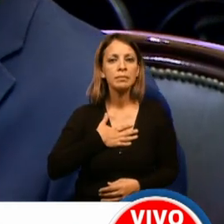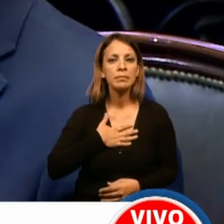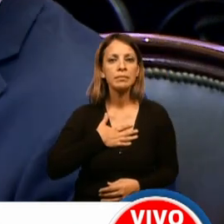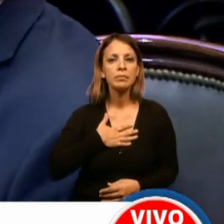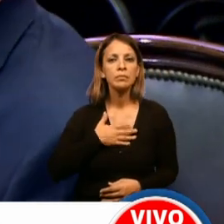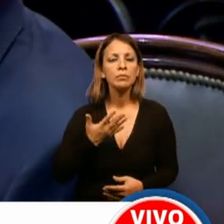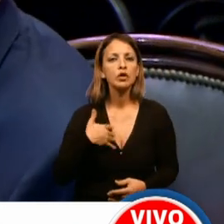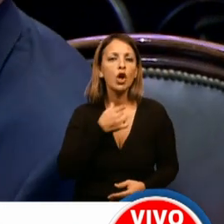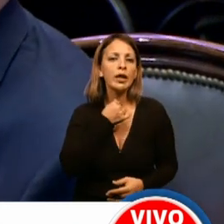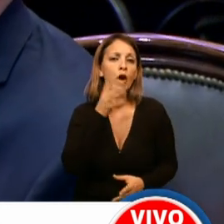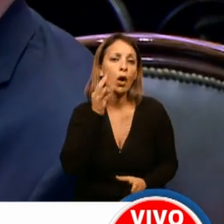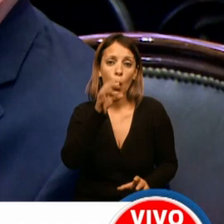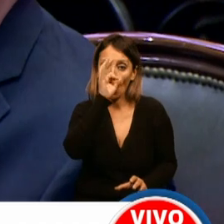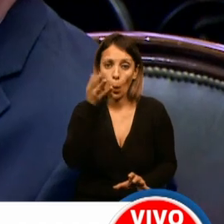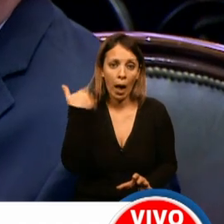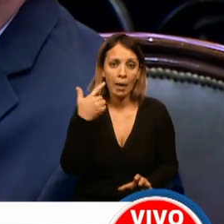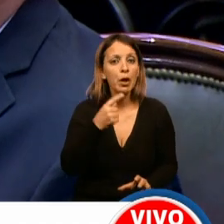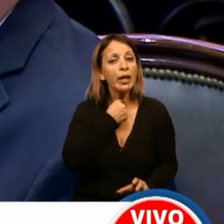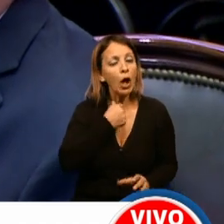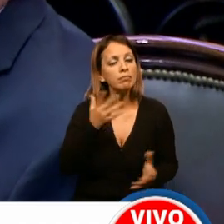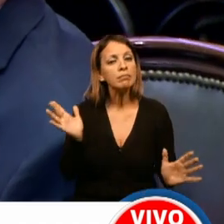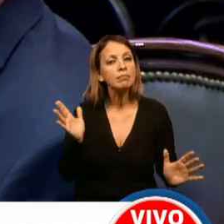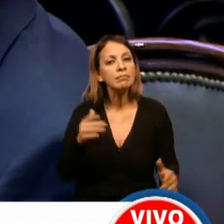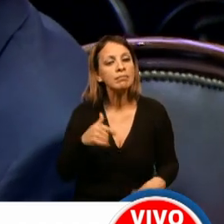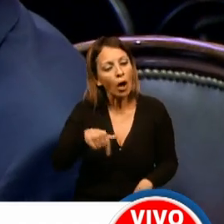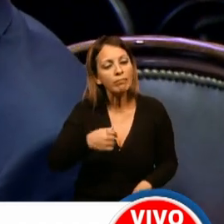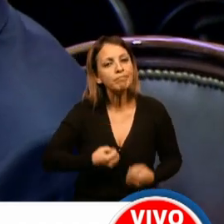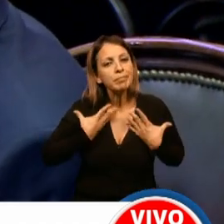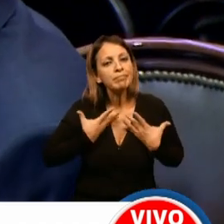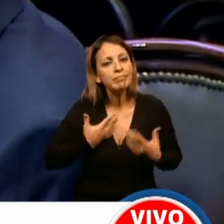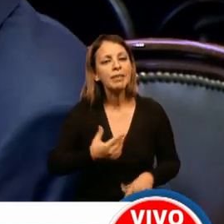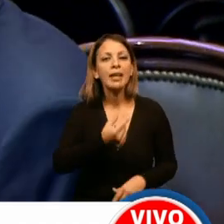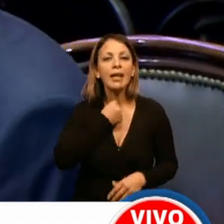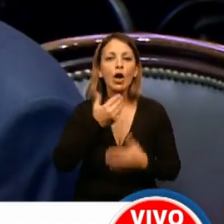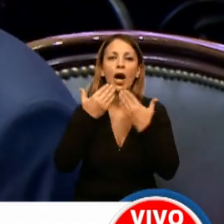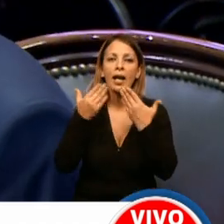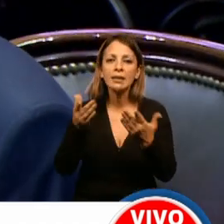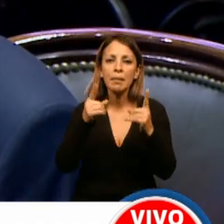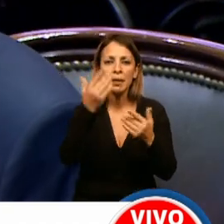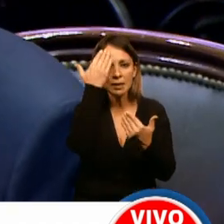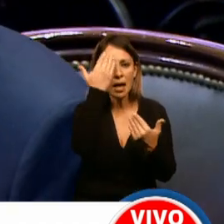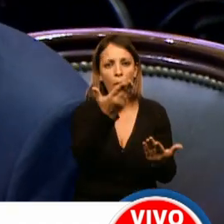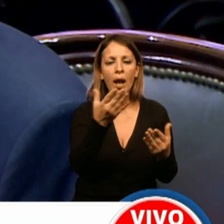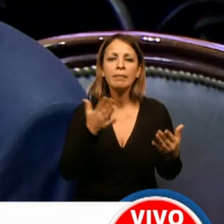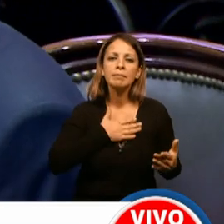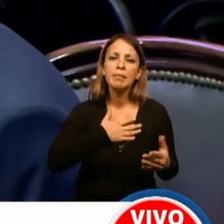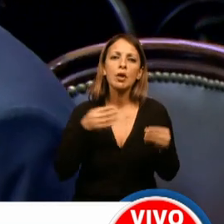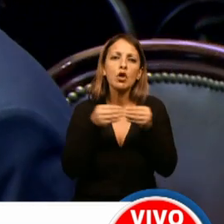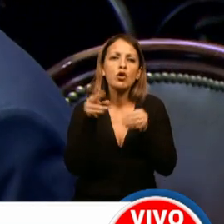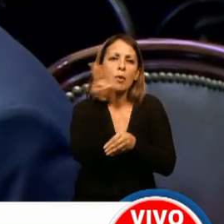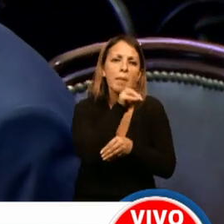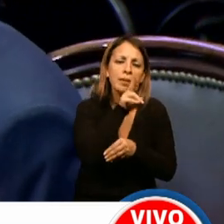bueno hacer algo que no hago nunca pero lo quiero hacer porque es agradecer y también saludar a mis compañeras